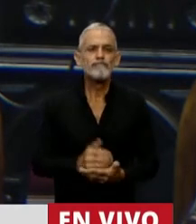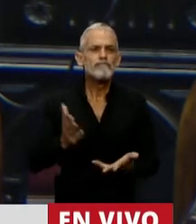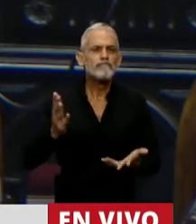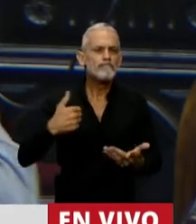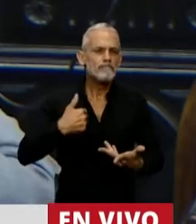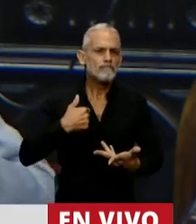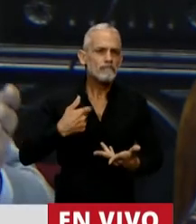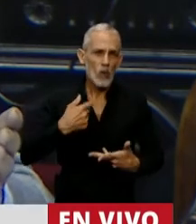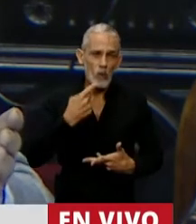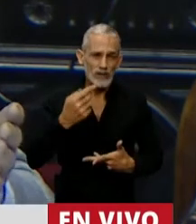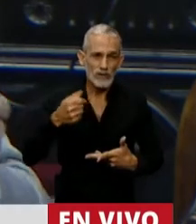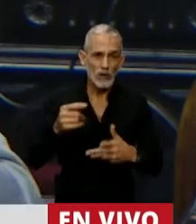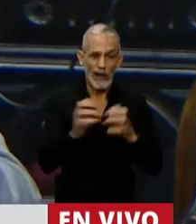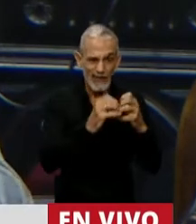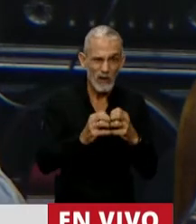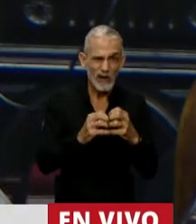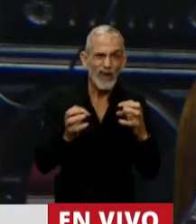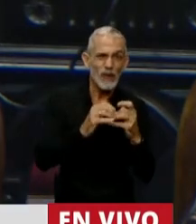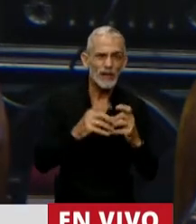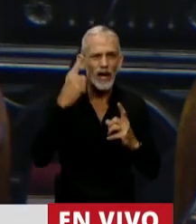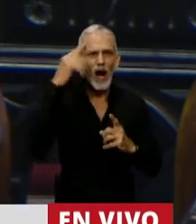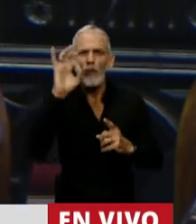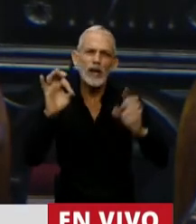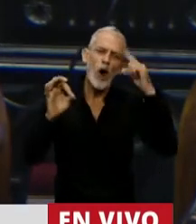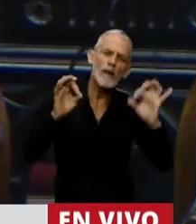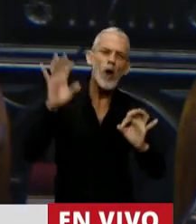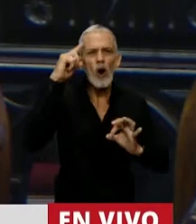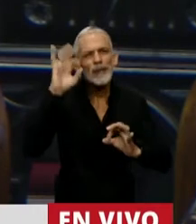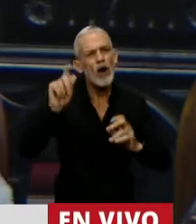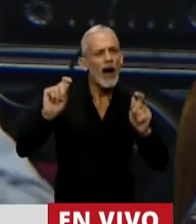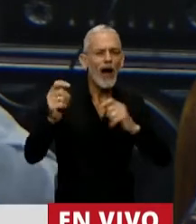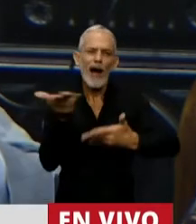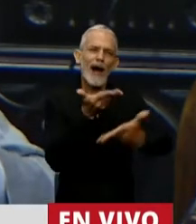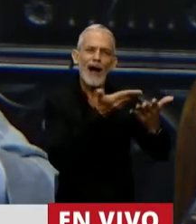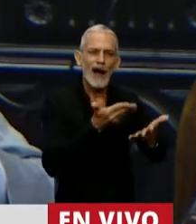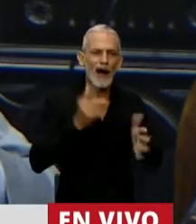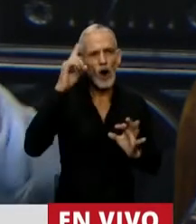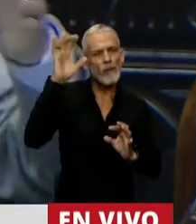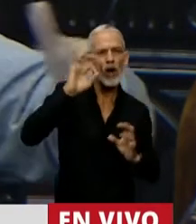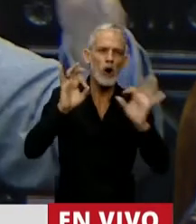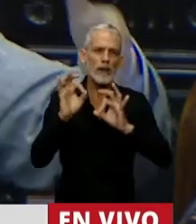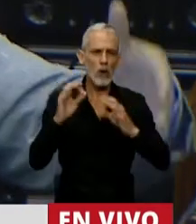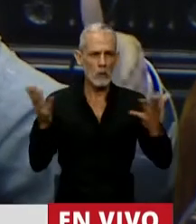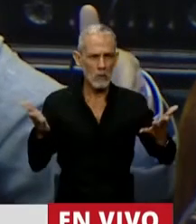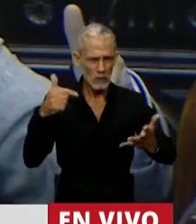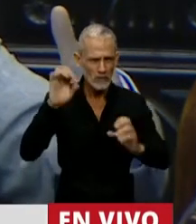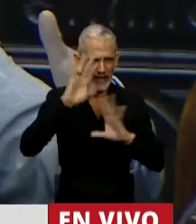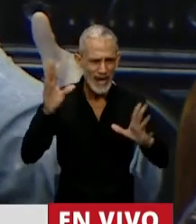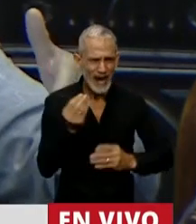Tampoco puedo decir que esto se trató de un debate. Un debate es un cambio de opiniones, no venía a escuchar a la gente a través de una pantalla. Hoy quedó claro